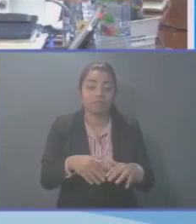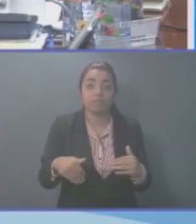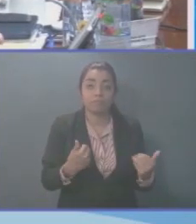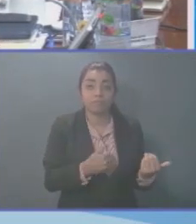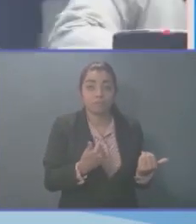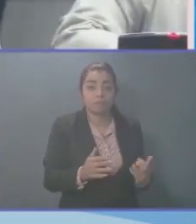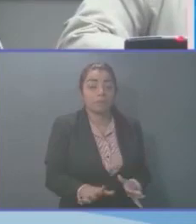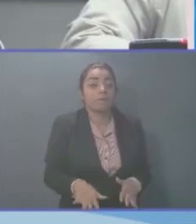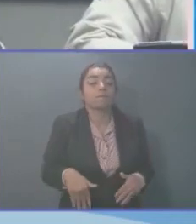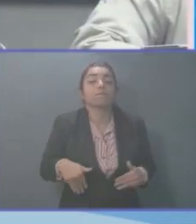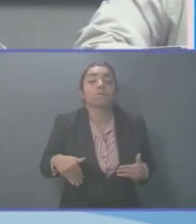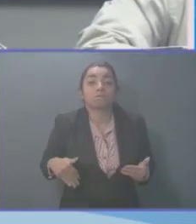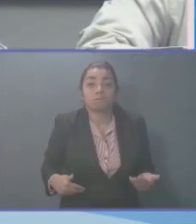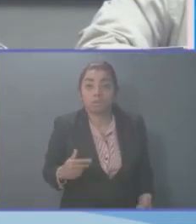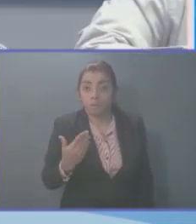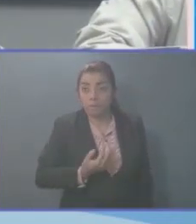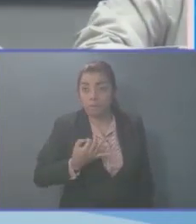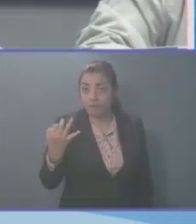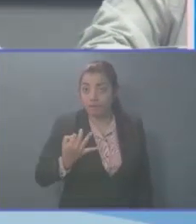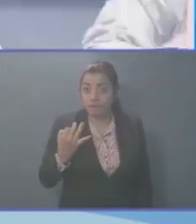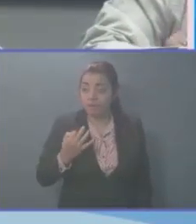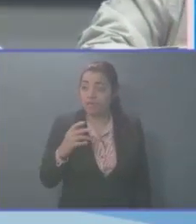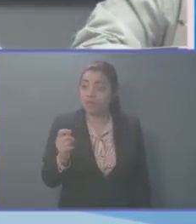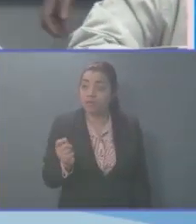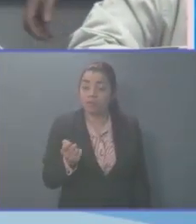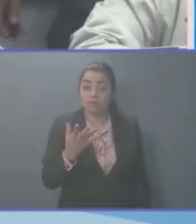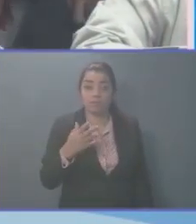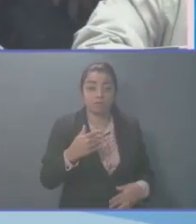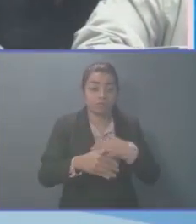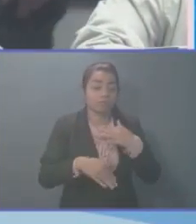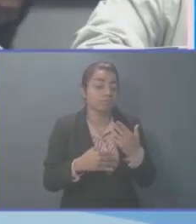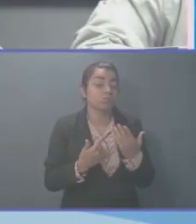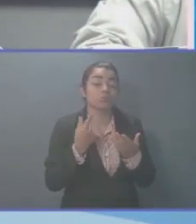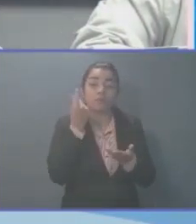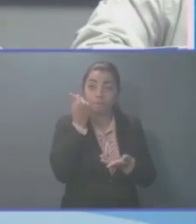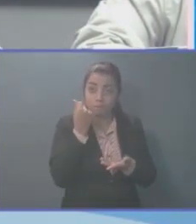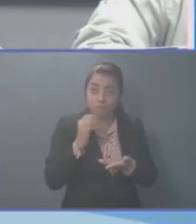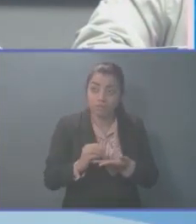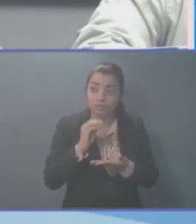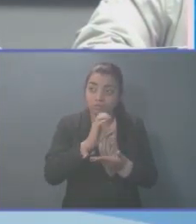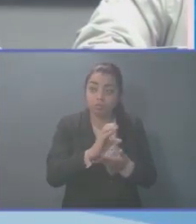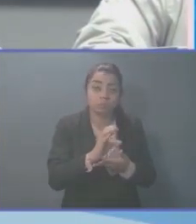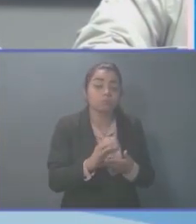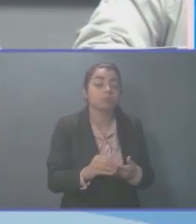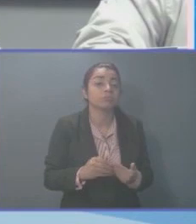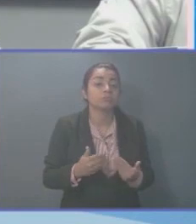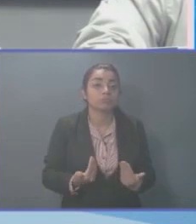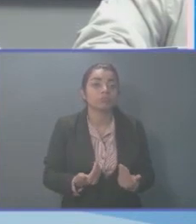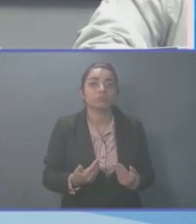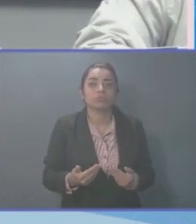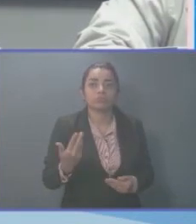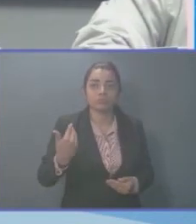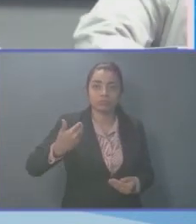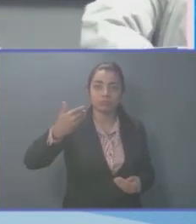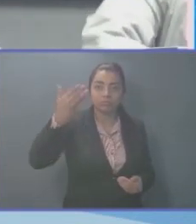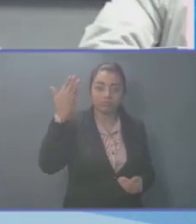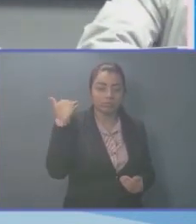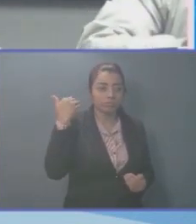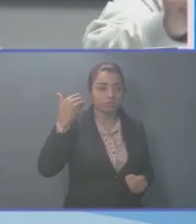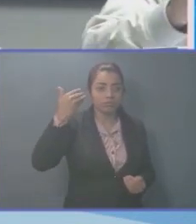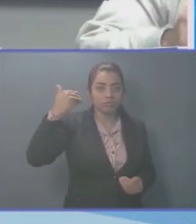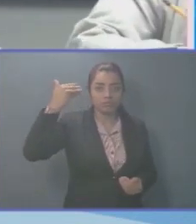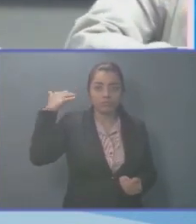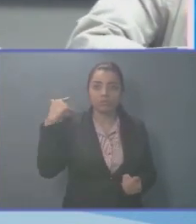explicar por qué la necesidad de este nuevo financiamiento, porque ya ha existido en los años recientes